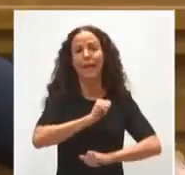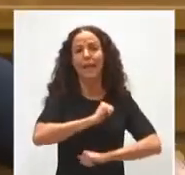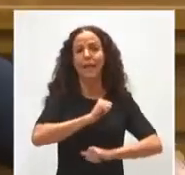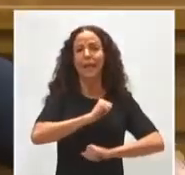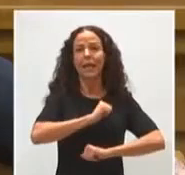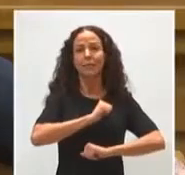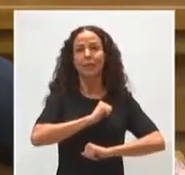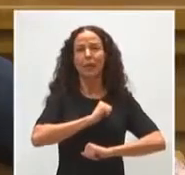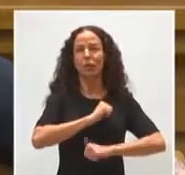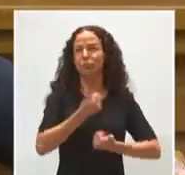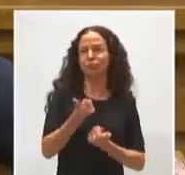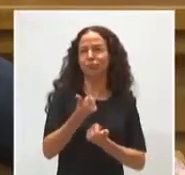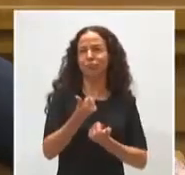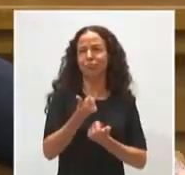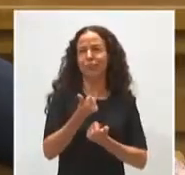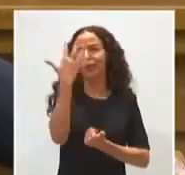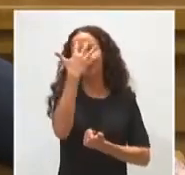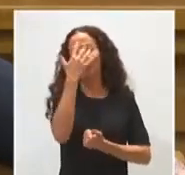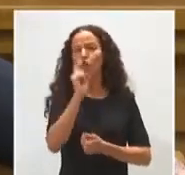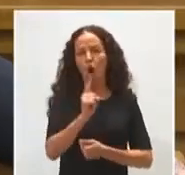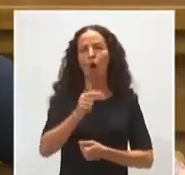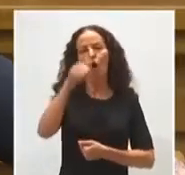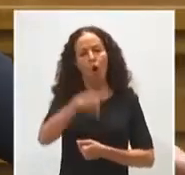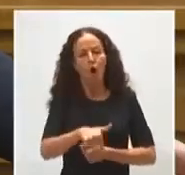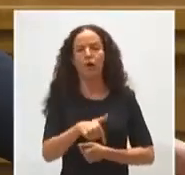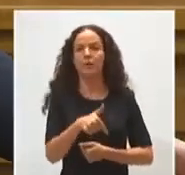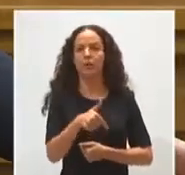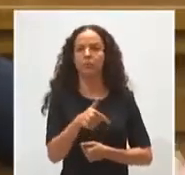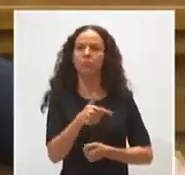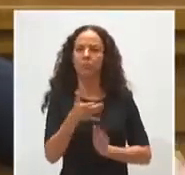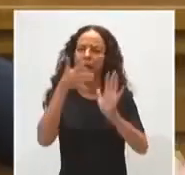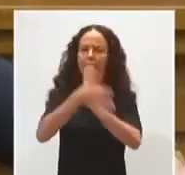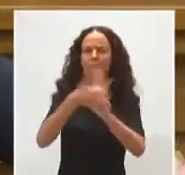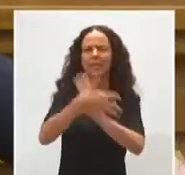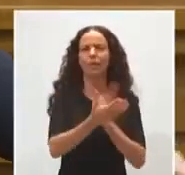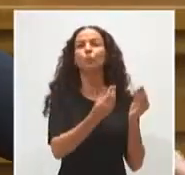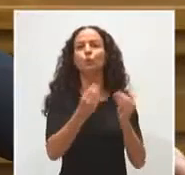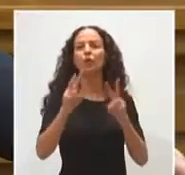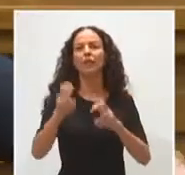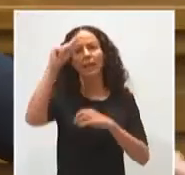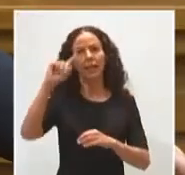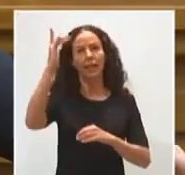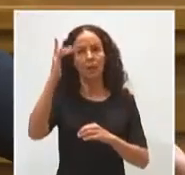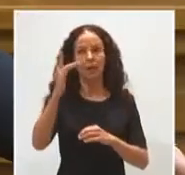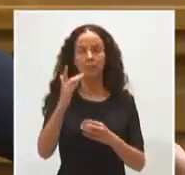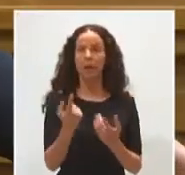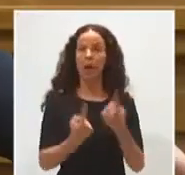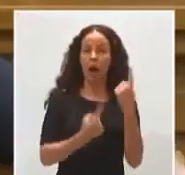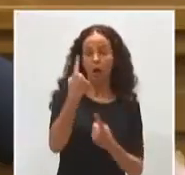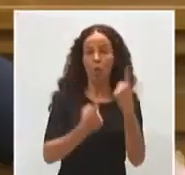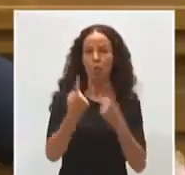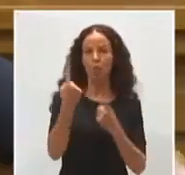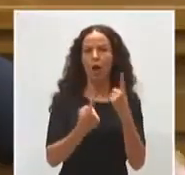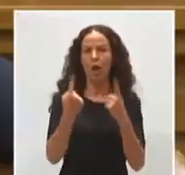a plantearles a ustedes muchísimas iniciativas algunas lo son lógicamente dentro del marco